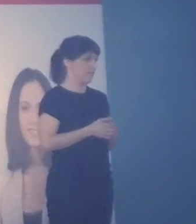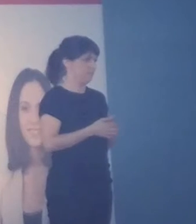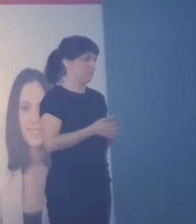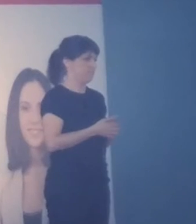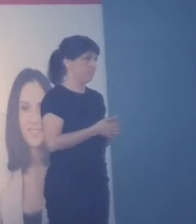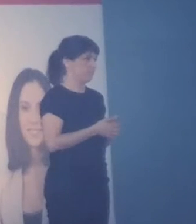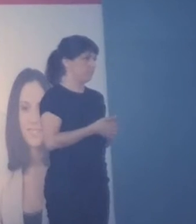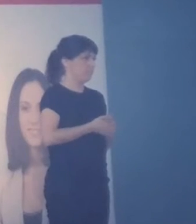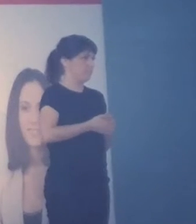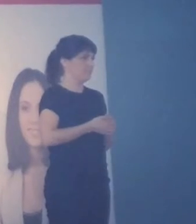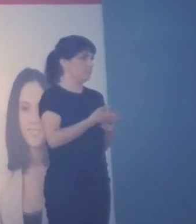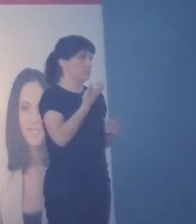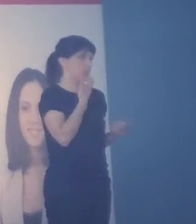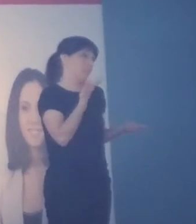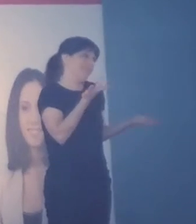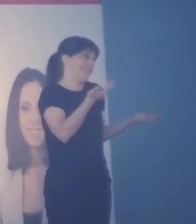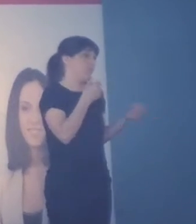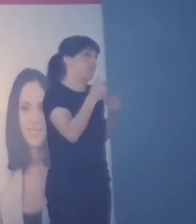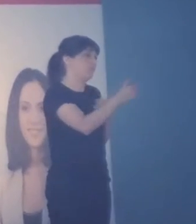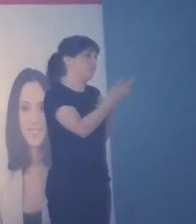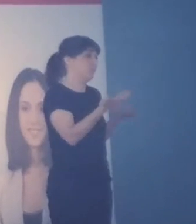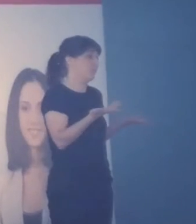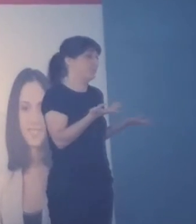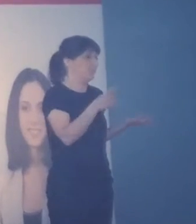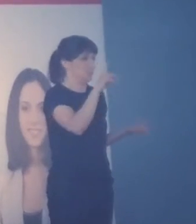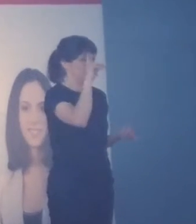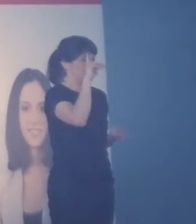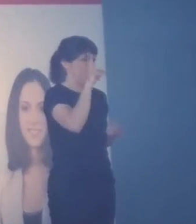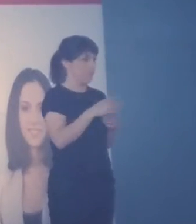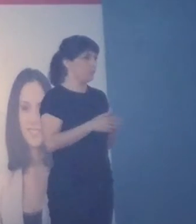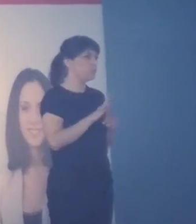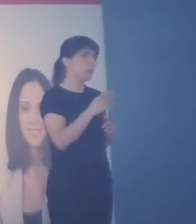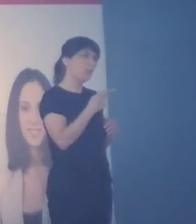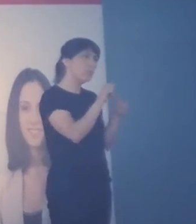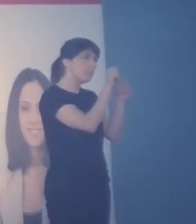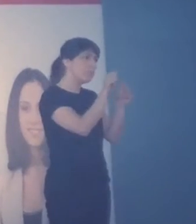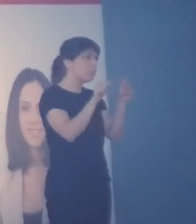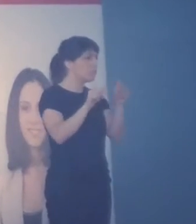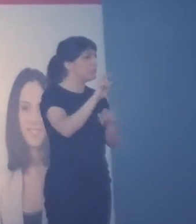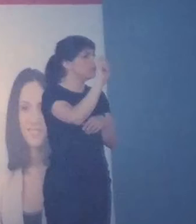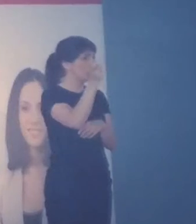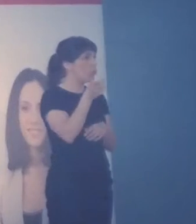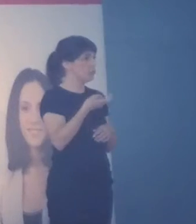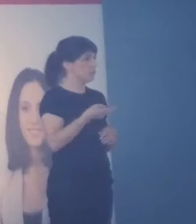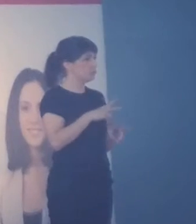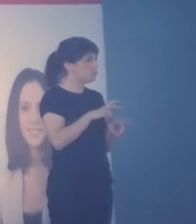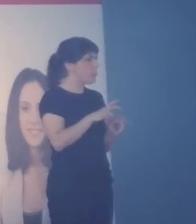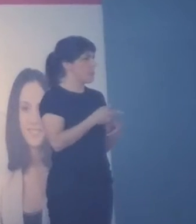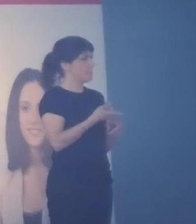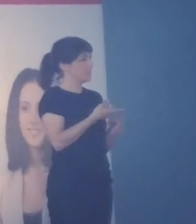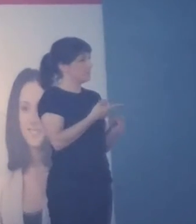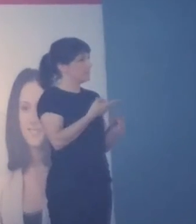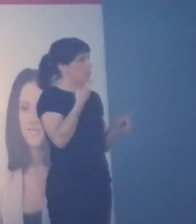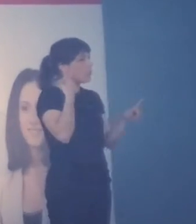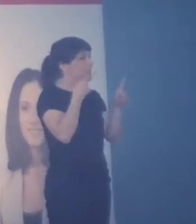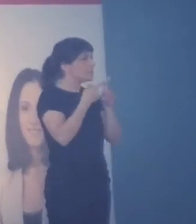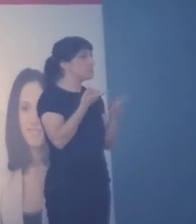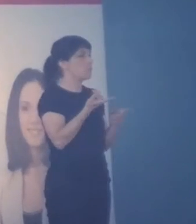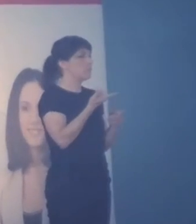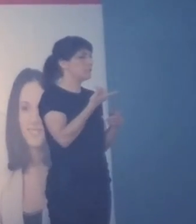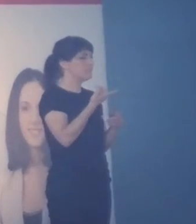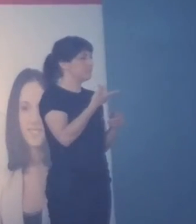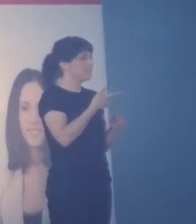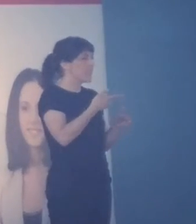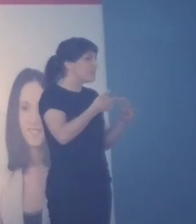capacidade de predecir o futuro, é posible que, baixo novas formas, construyamos novas formas de